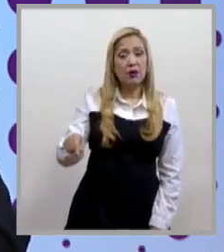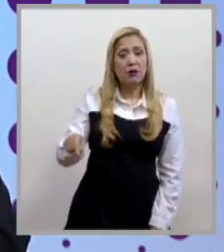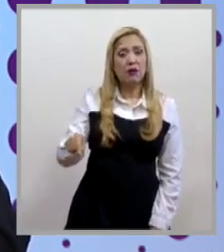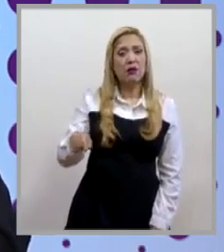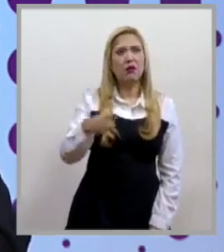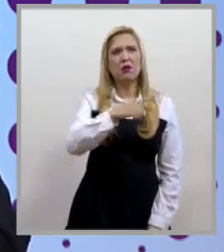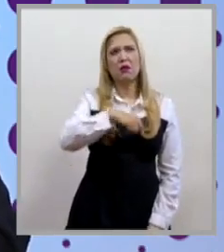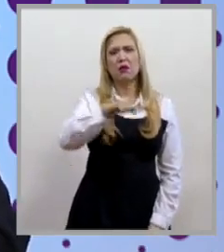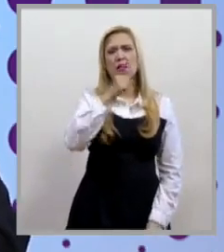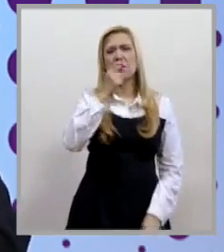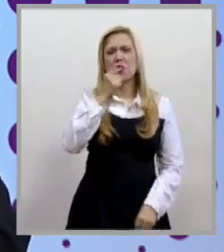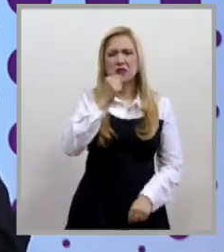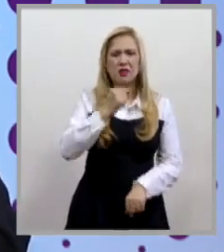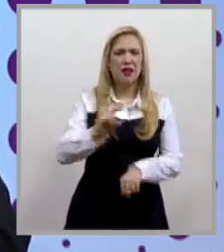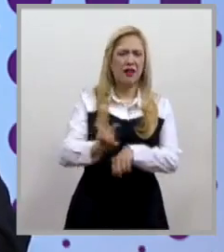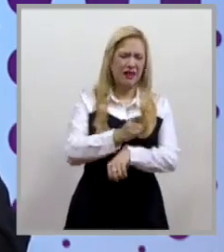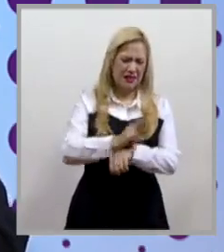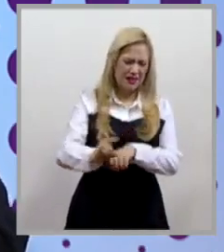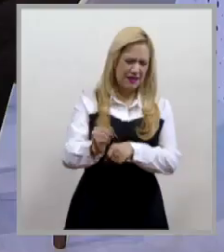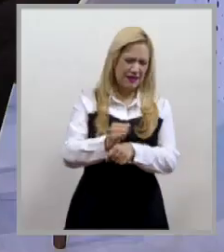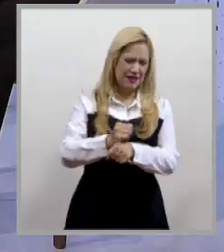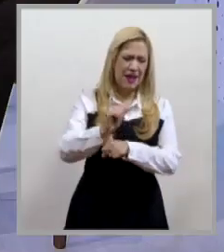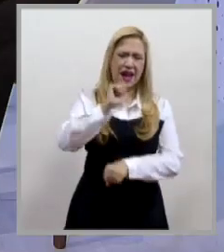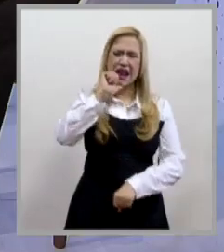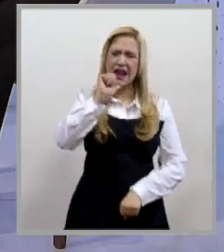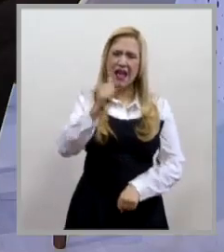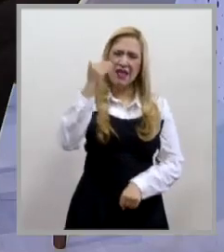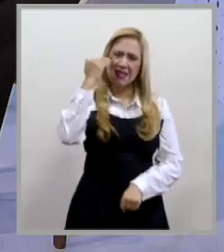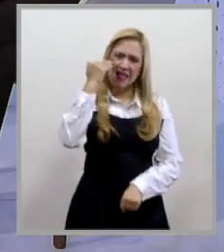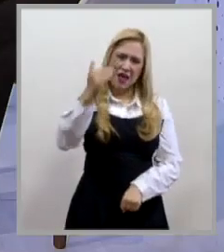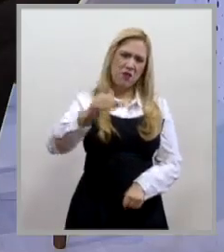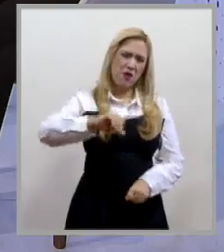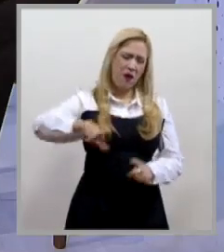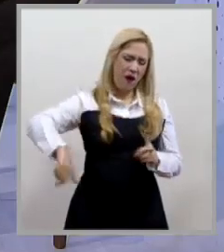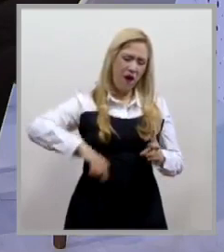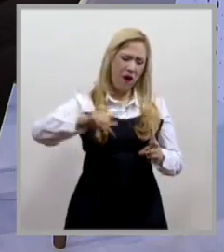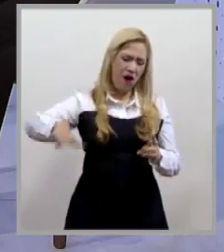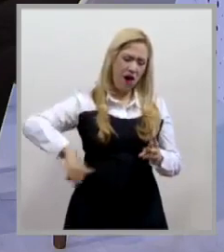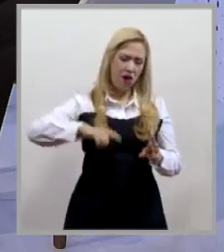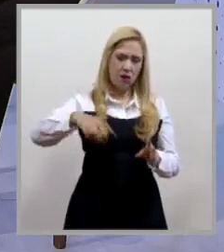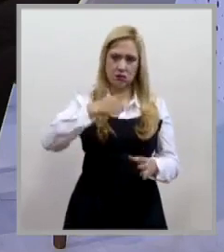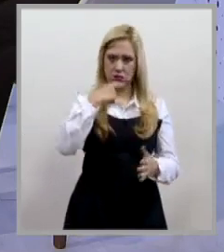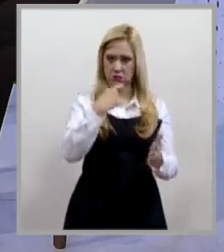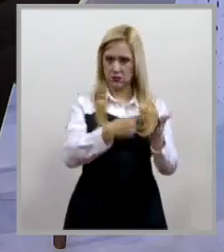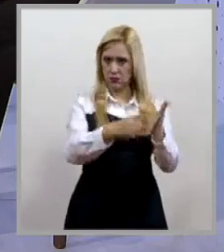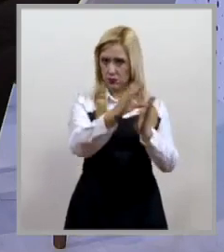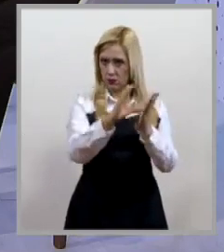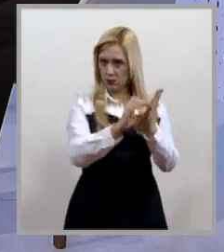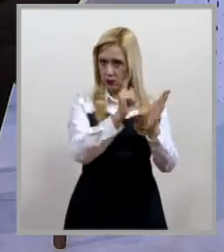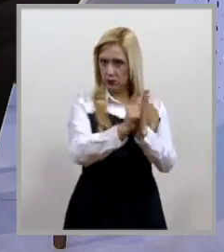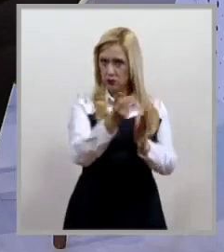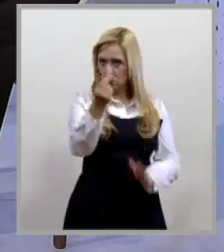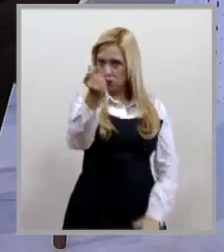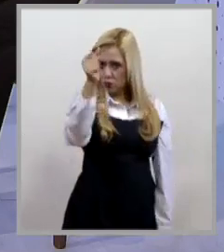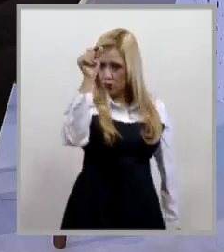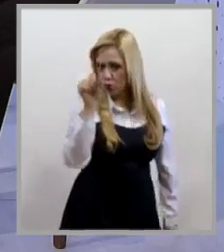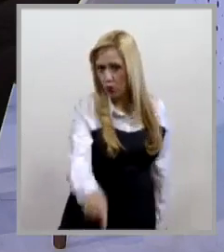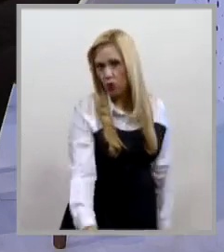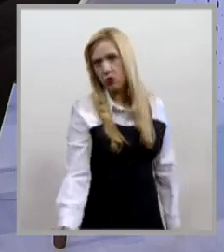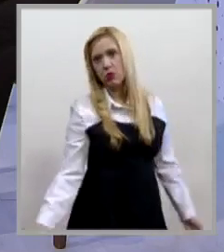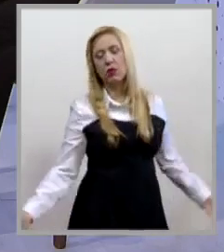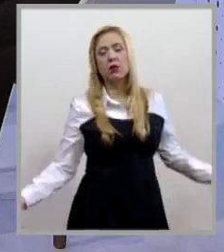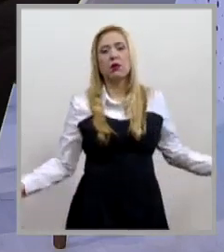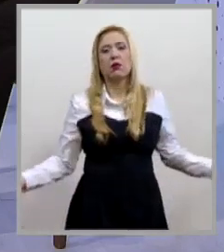que impidieron el acceso a la justicia pronta y expedita, tal como lo mandata nuestra Carta Magna, fue exactamente